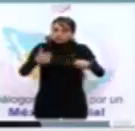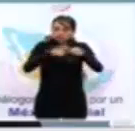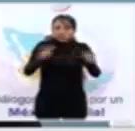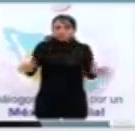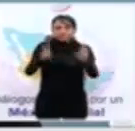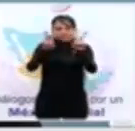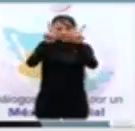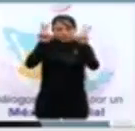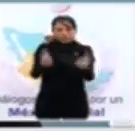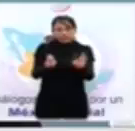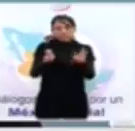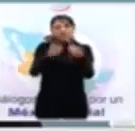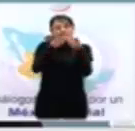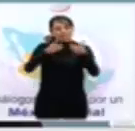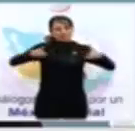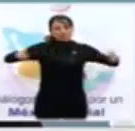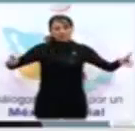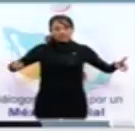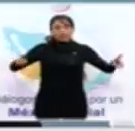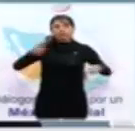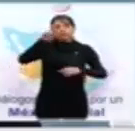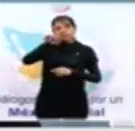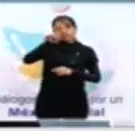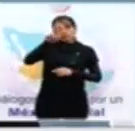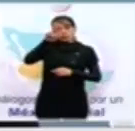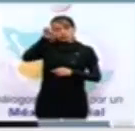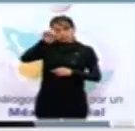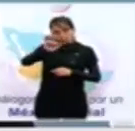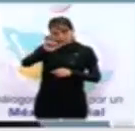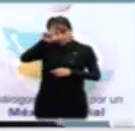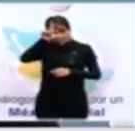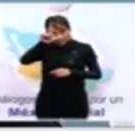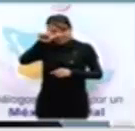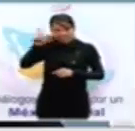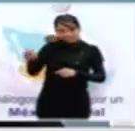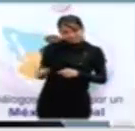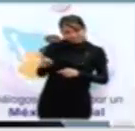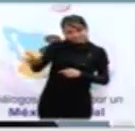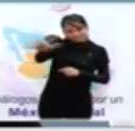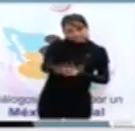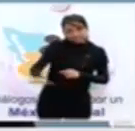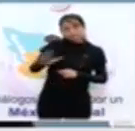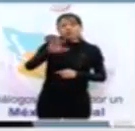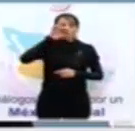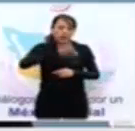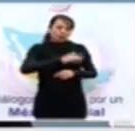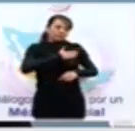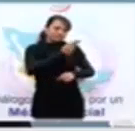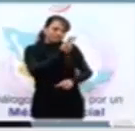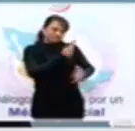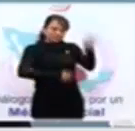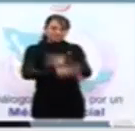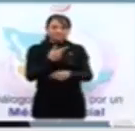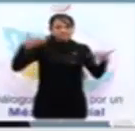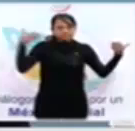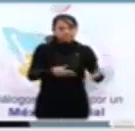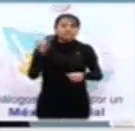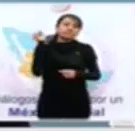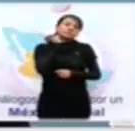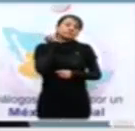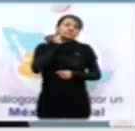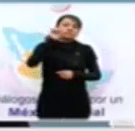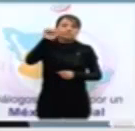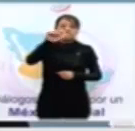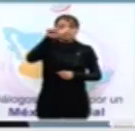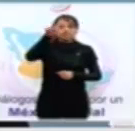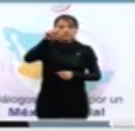del día de hoy sobre el diálogo desarrollo rural. Le damos la bienvenida a los senadores y panelistas que nos